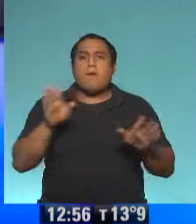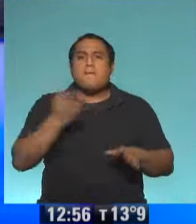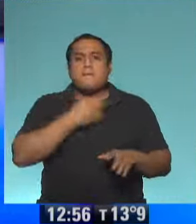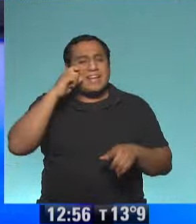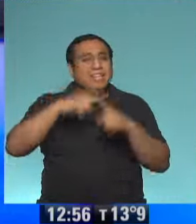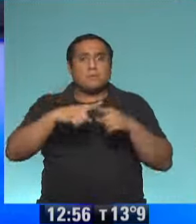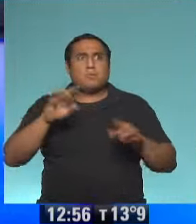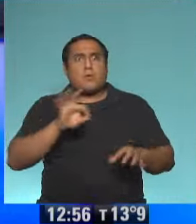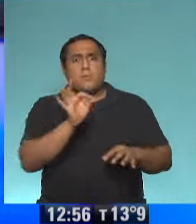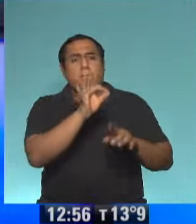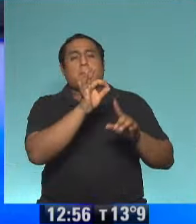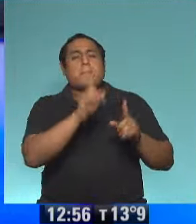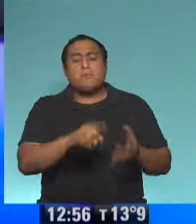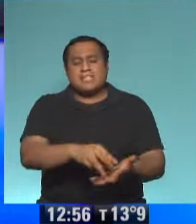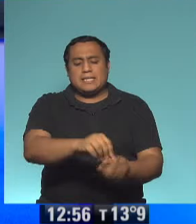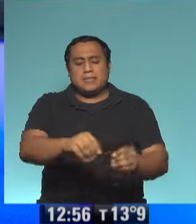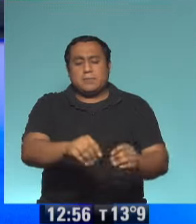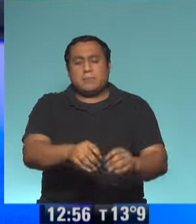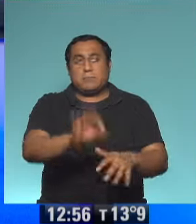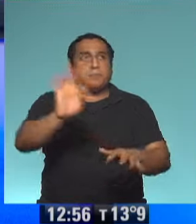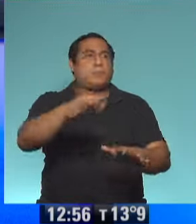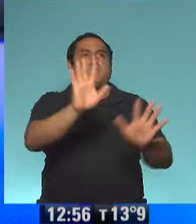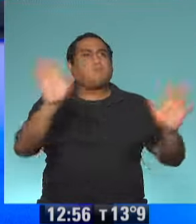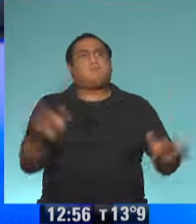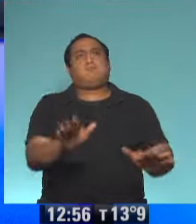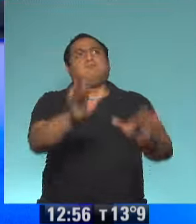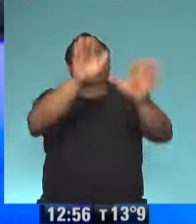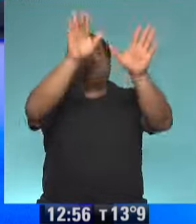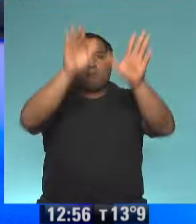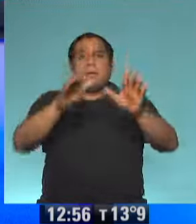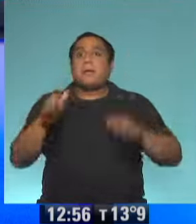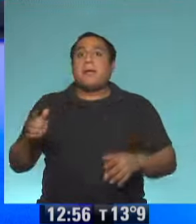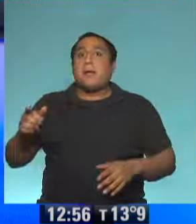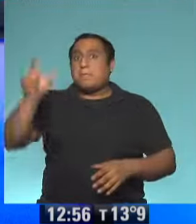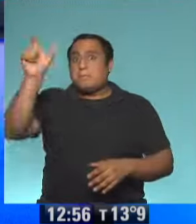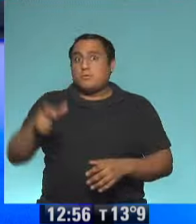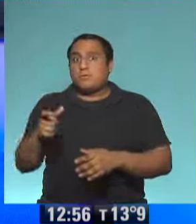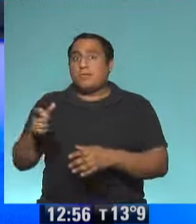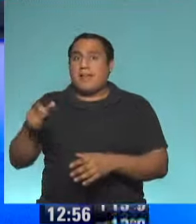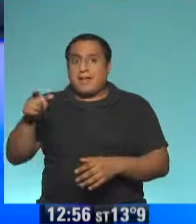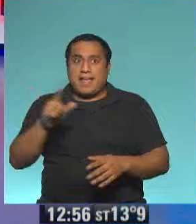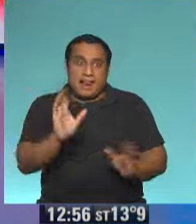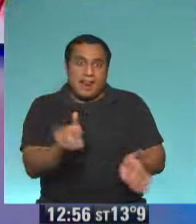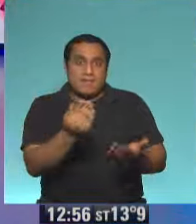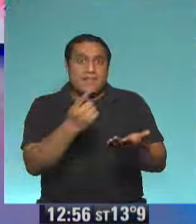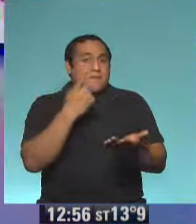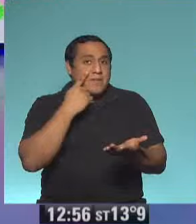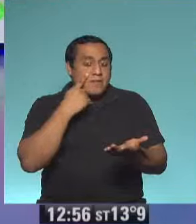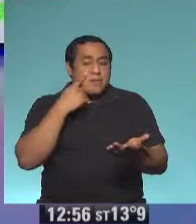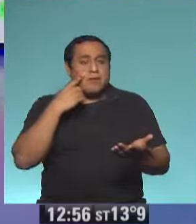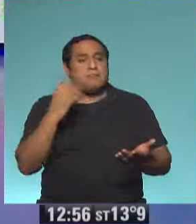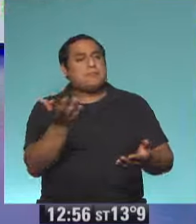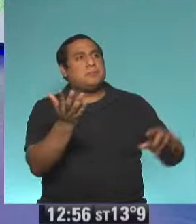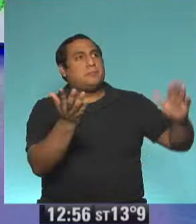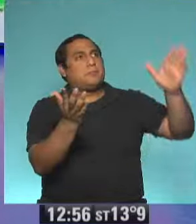también renace de entre las cenizas para posarse dócil en la mano de su resucitador. Fabuloso. El primer